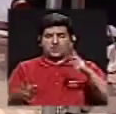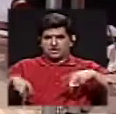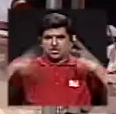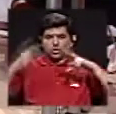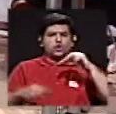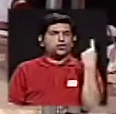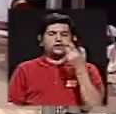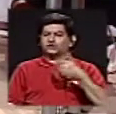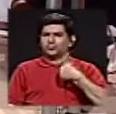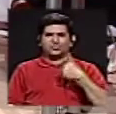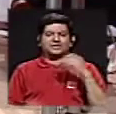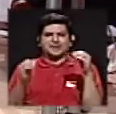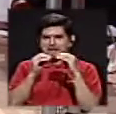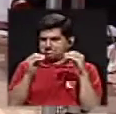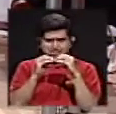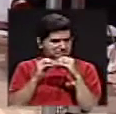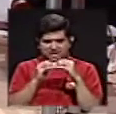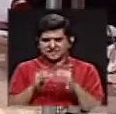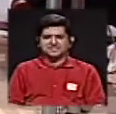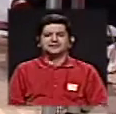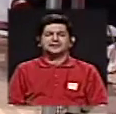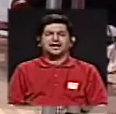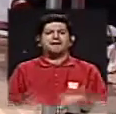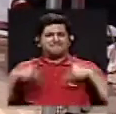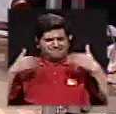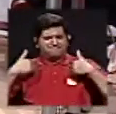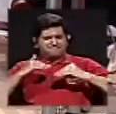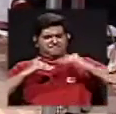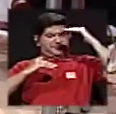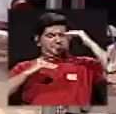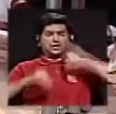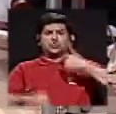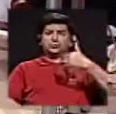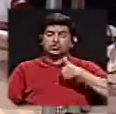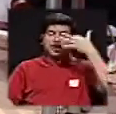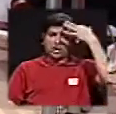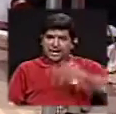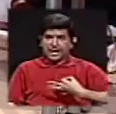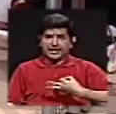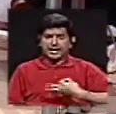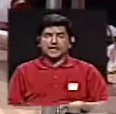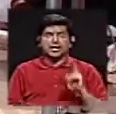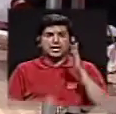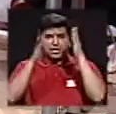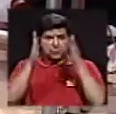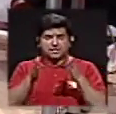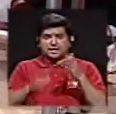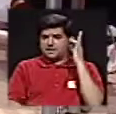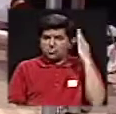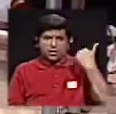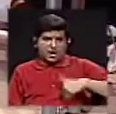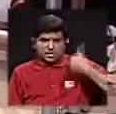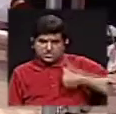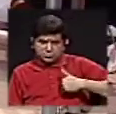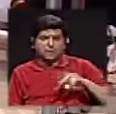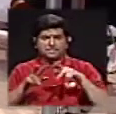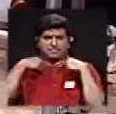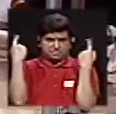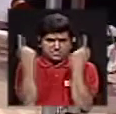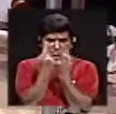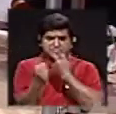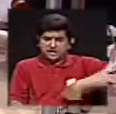solo que tenga más no que sea más feliz y yo tengo que creer que los compañeros y las compañeras de los partidos